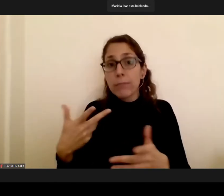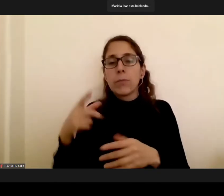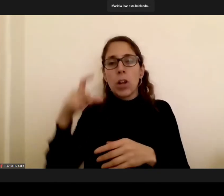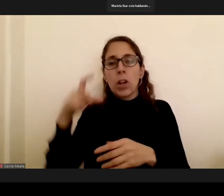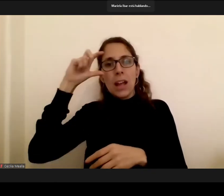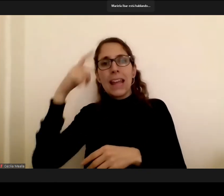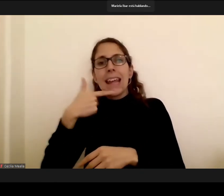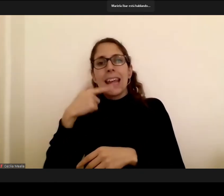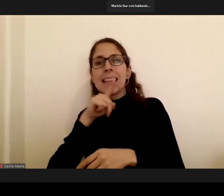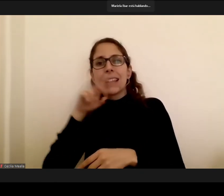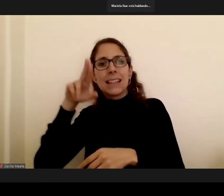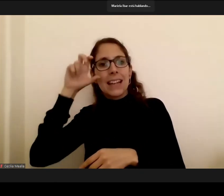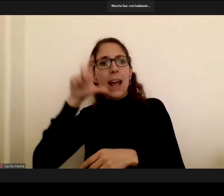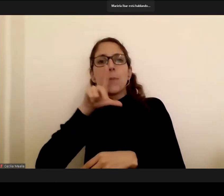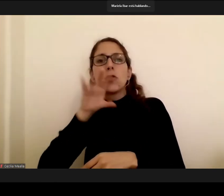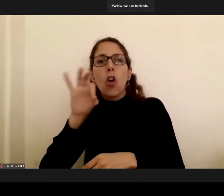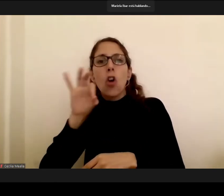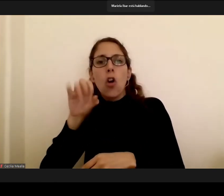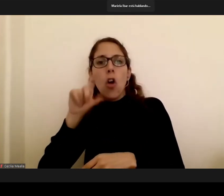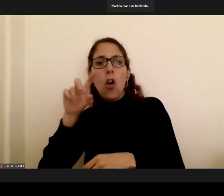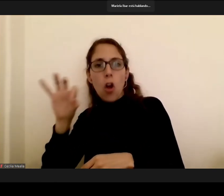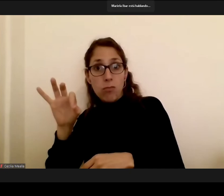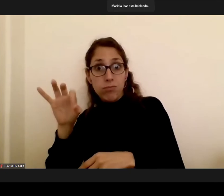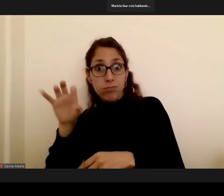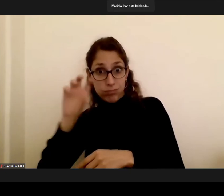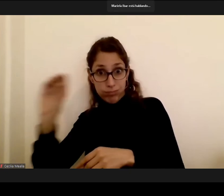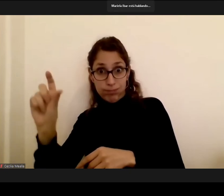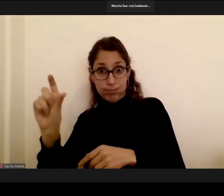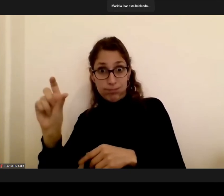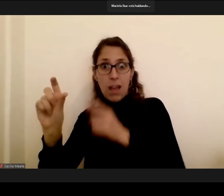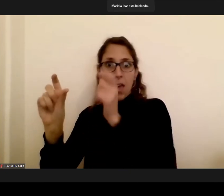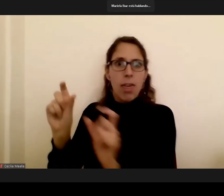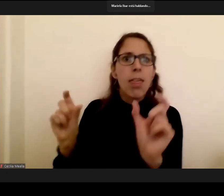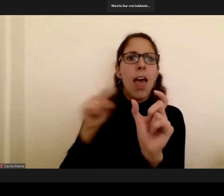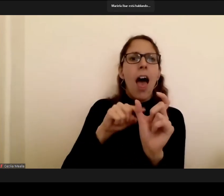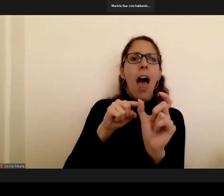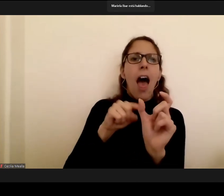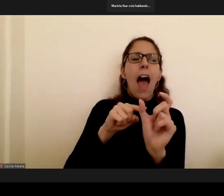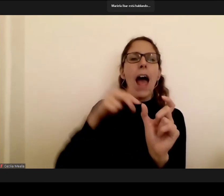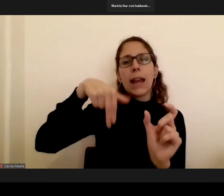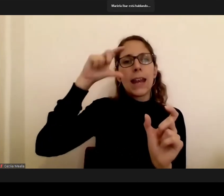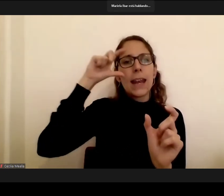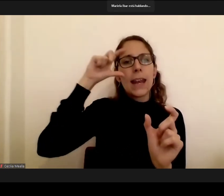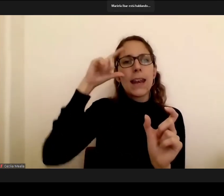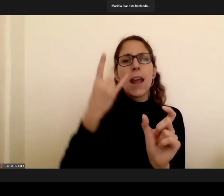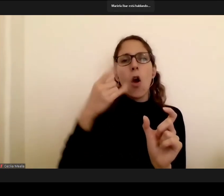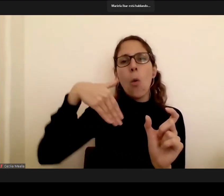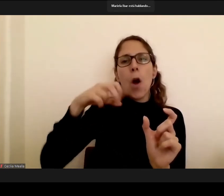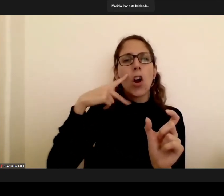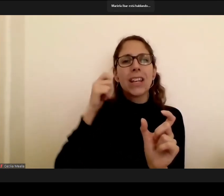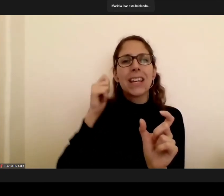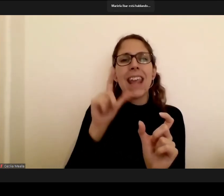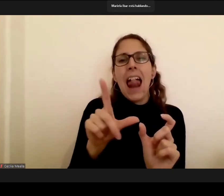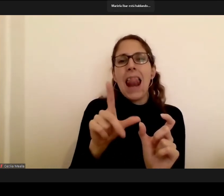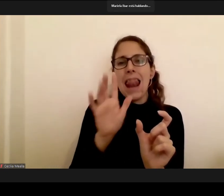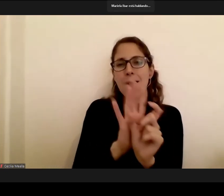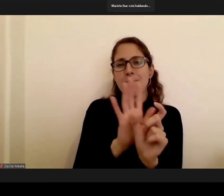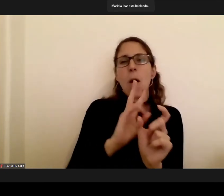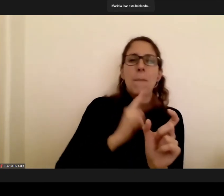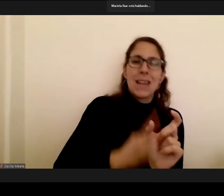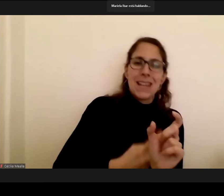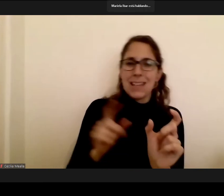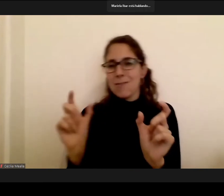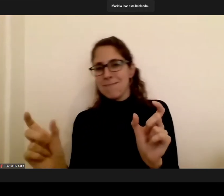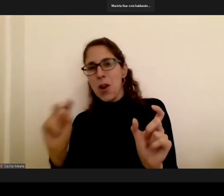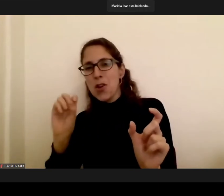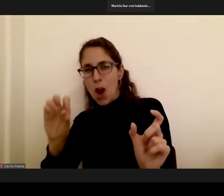de Streptococcus es Pneumoniae. Sería como el apellido de la bacteria, ¿no? Y el Streptococcus el nombre. Ustedes no digan nombre y apellido, pero